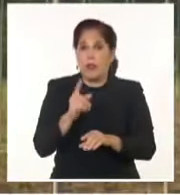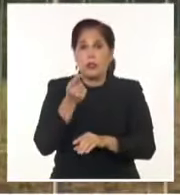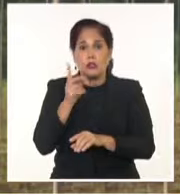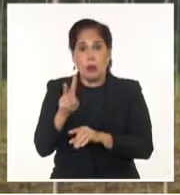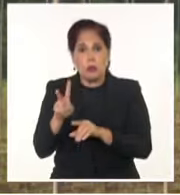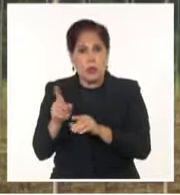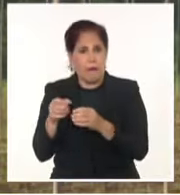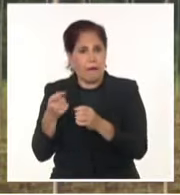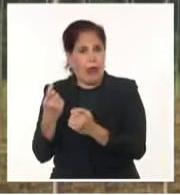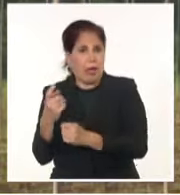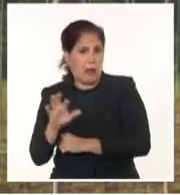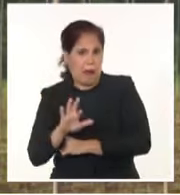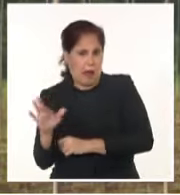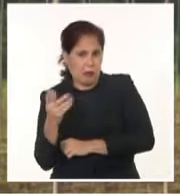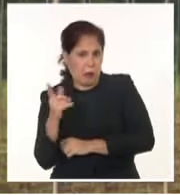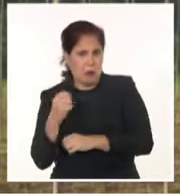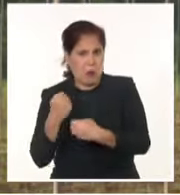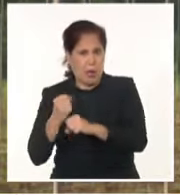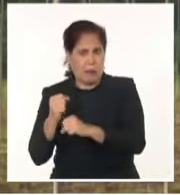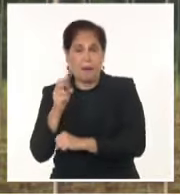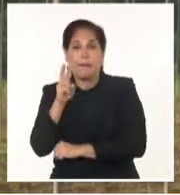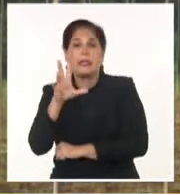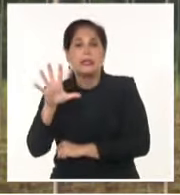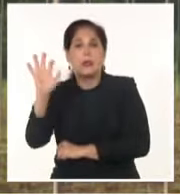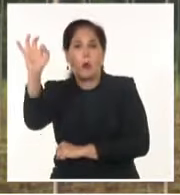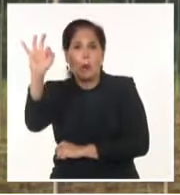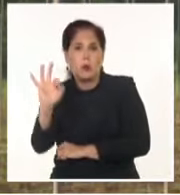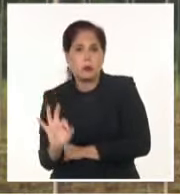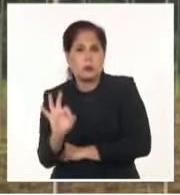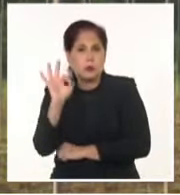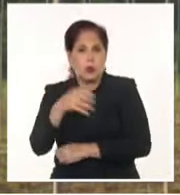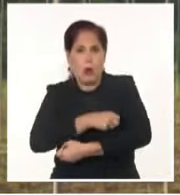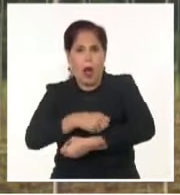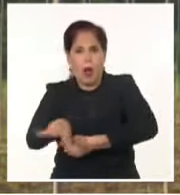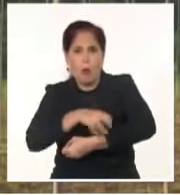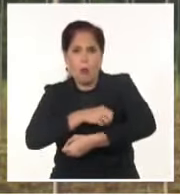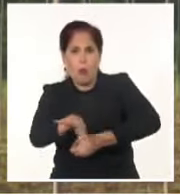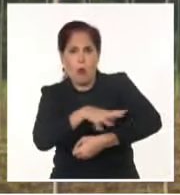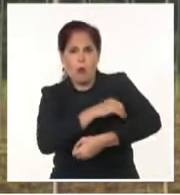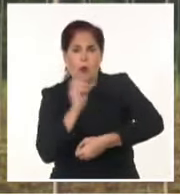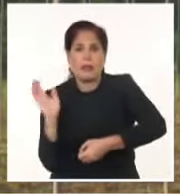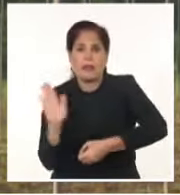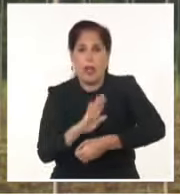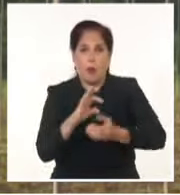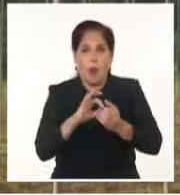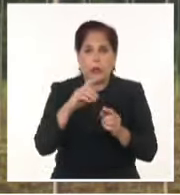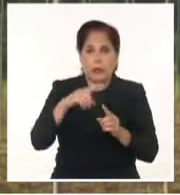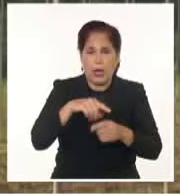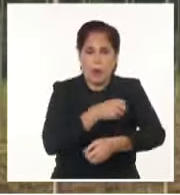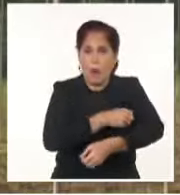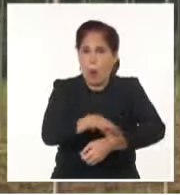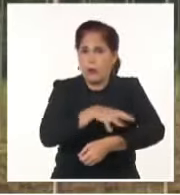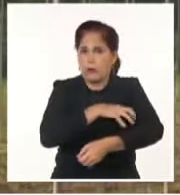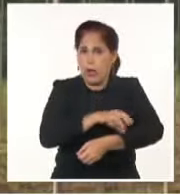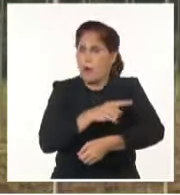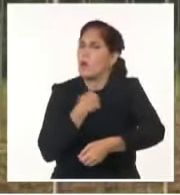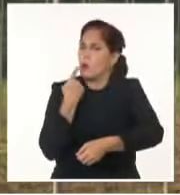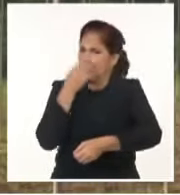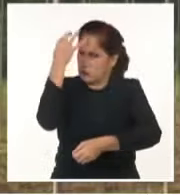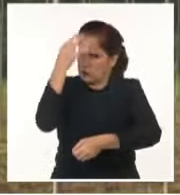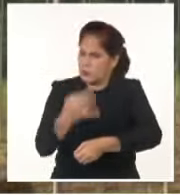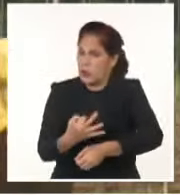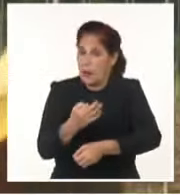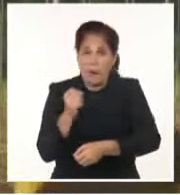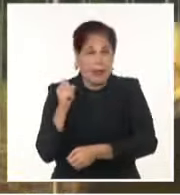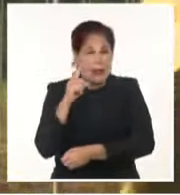este momento por limpiar, ya vamos por el 25% aplicando materia orgánica que la están trayendo los compañeros de Guantánamo, y nosotros estamos seguros que para fin